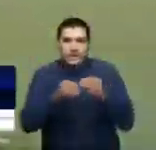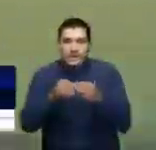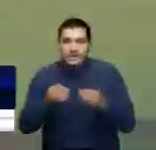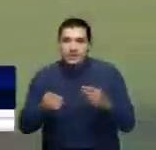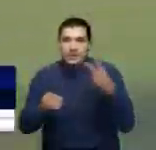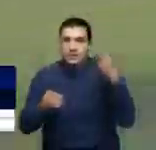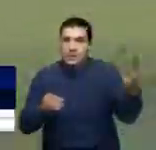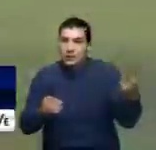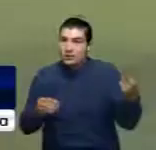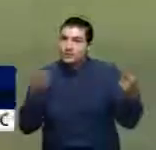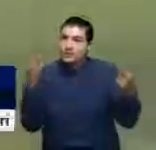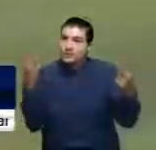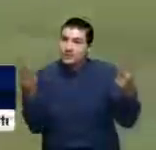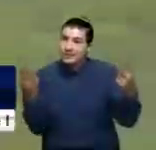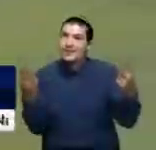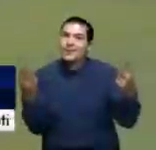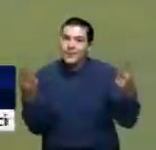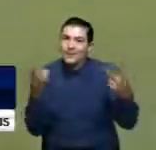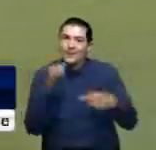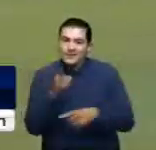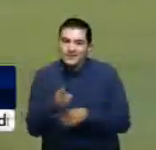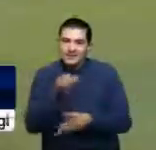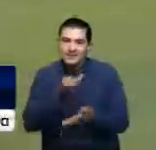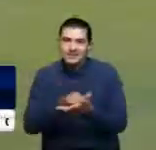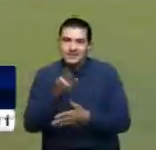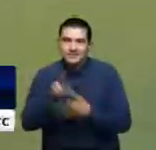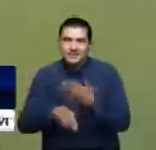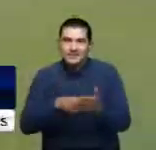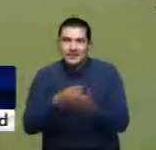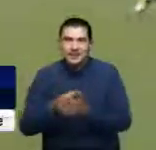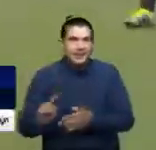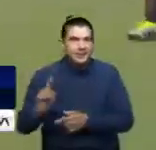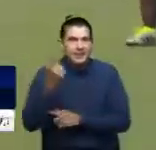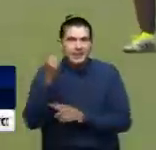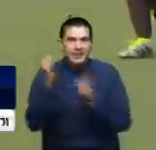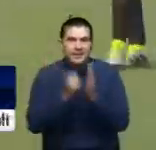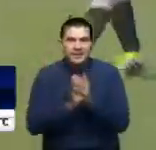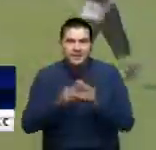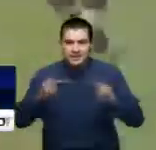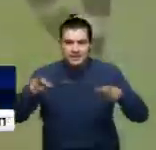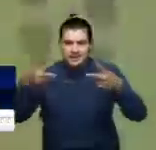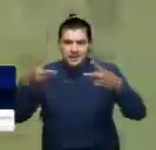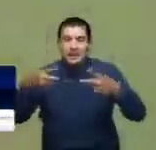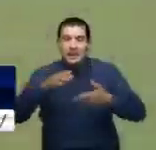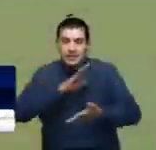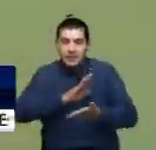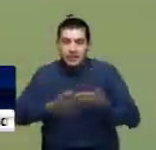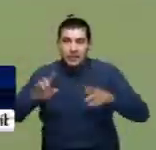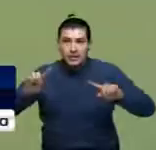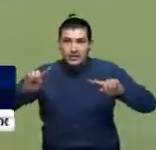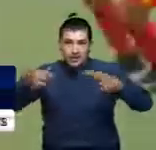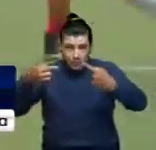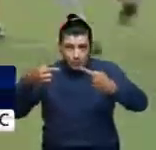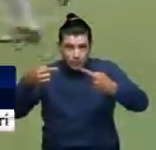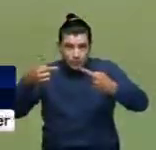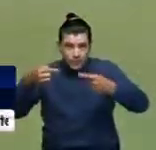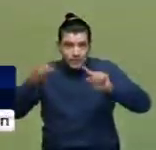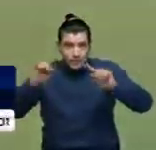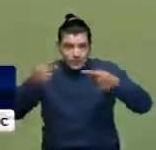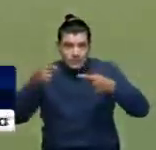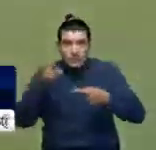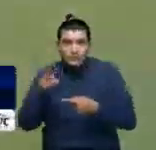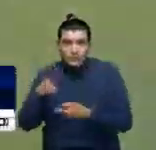intermedio de Carlos Esteves. 3-2 fue el marcador final en el primer partido de estas semifinales. En la segunda confrontación del